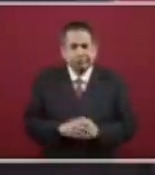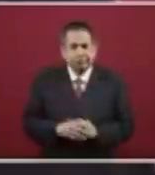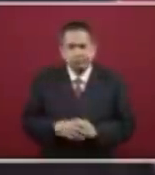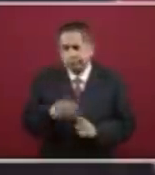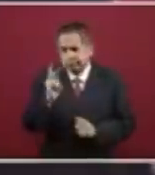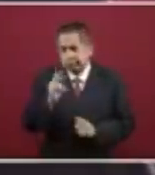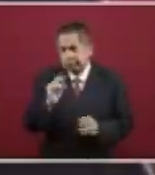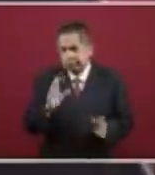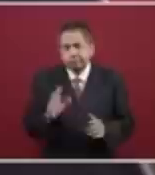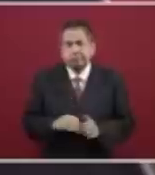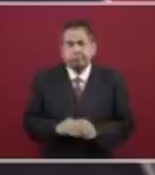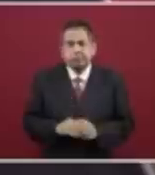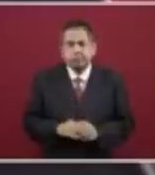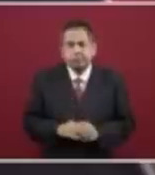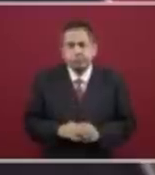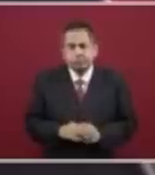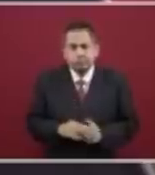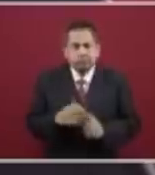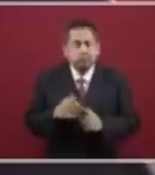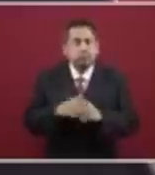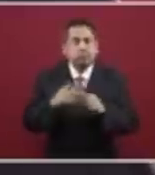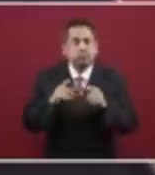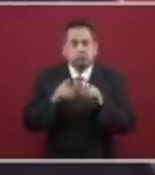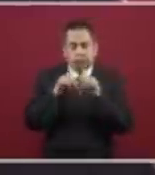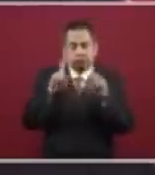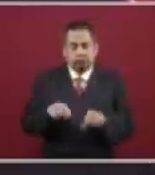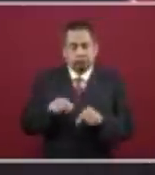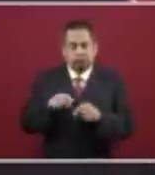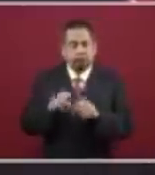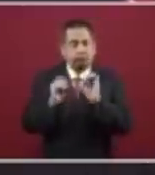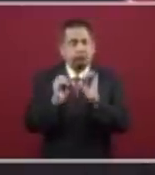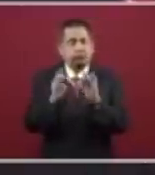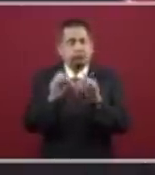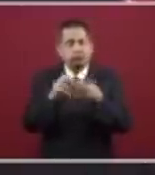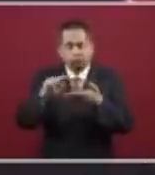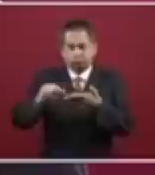está el memorándum que